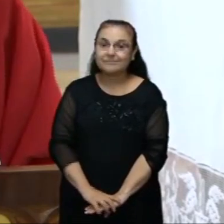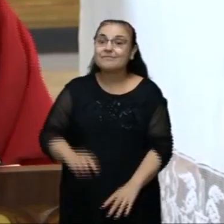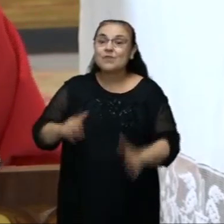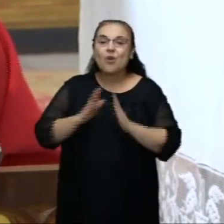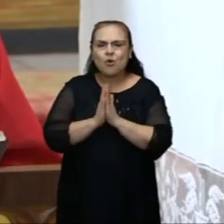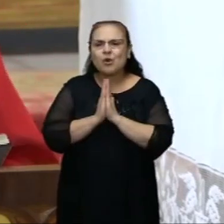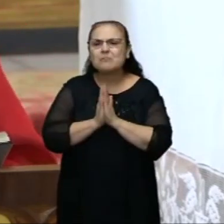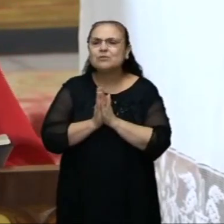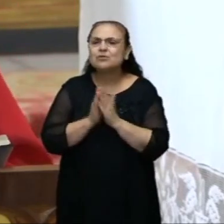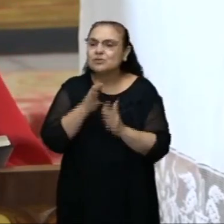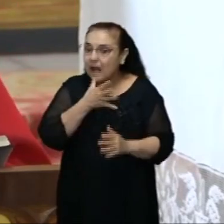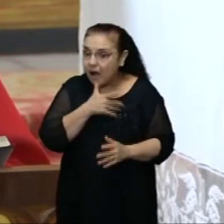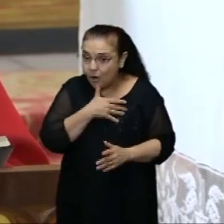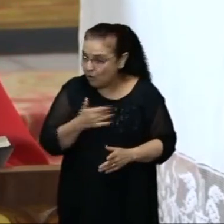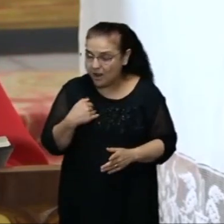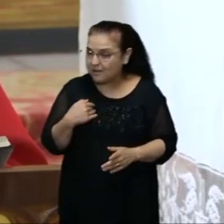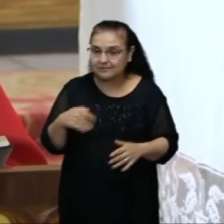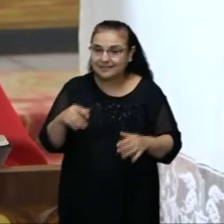Oremos ahora